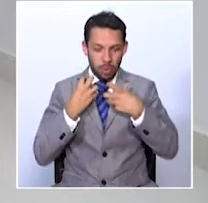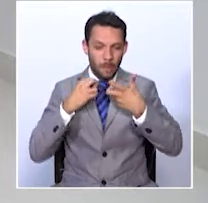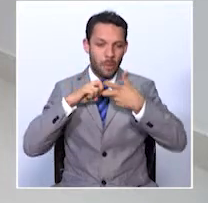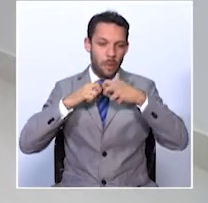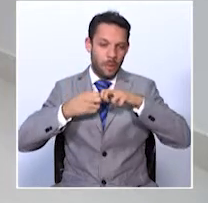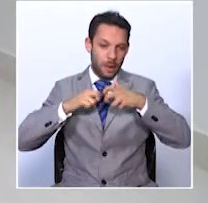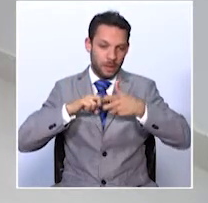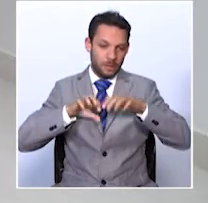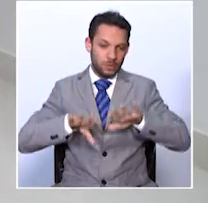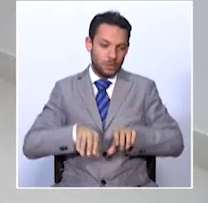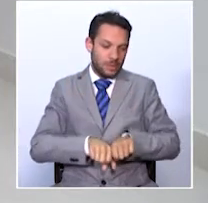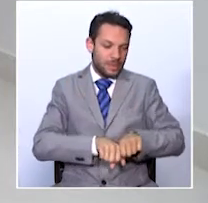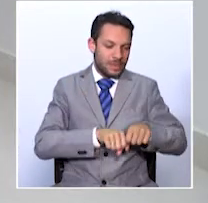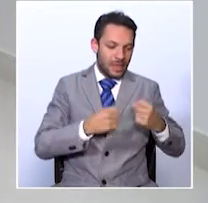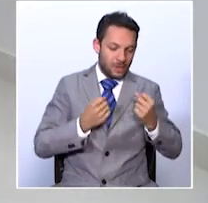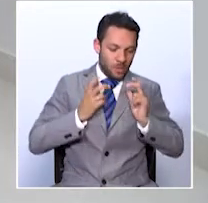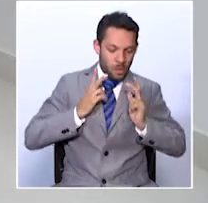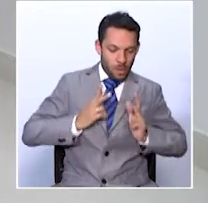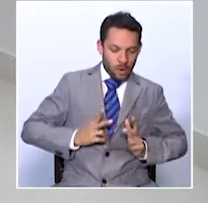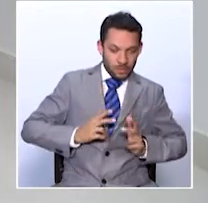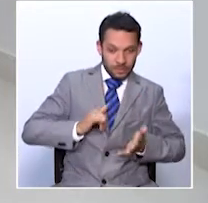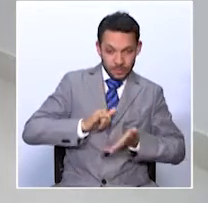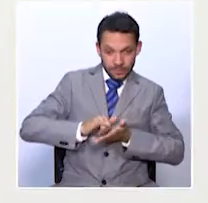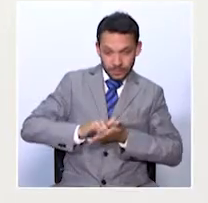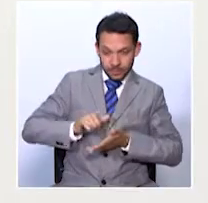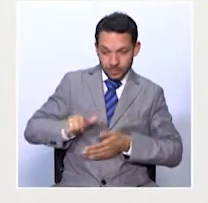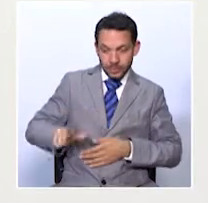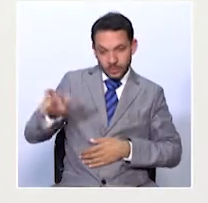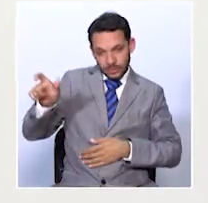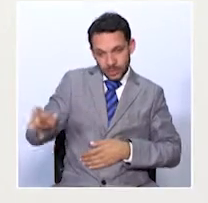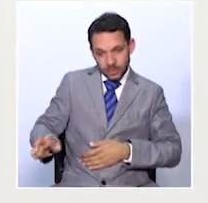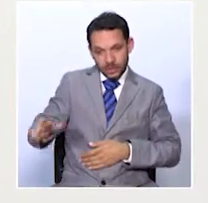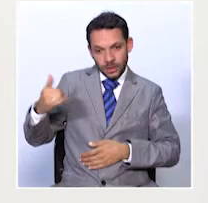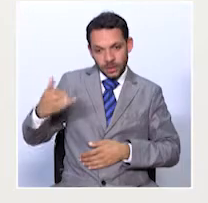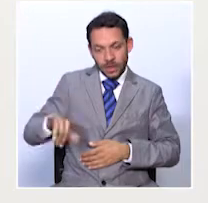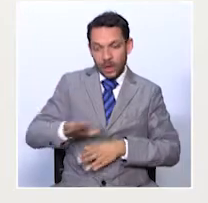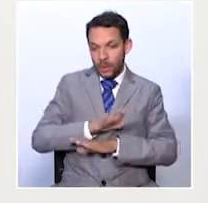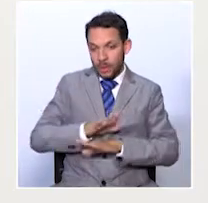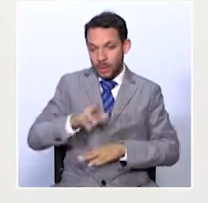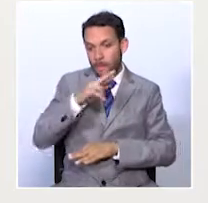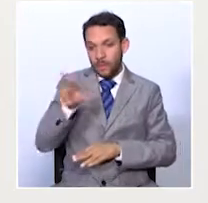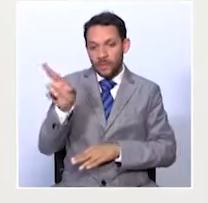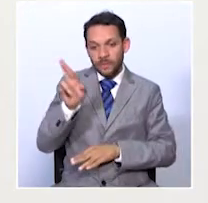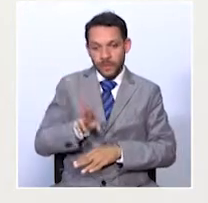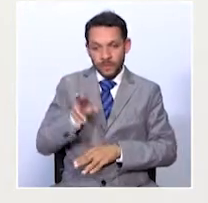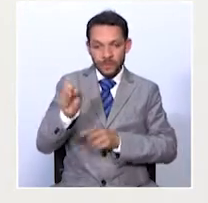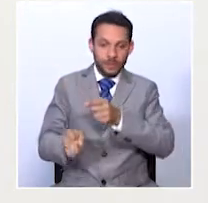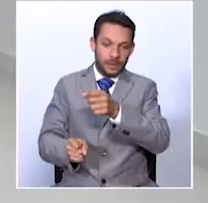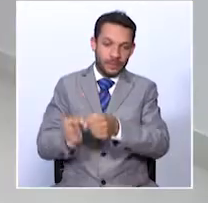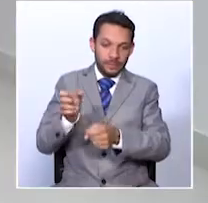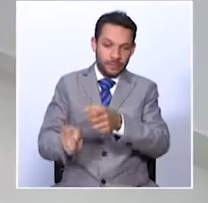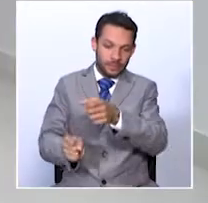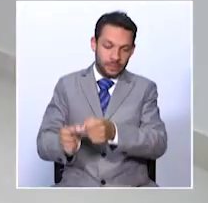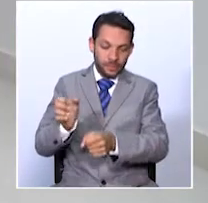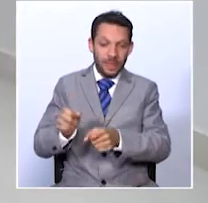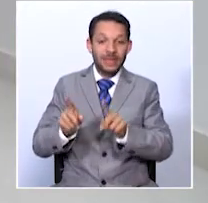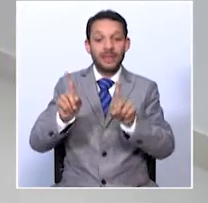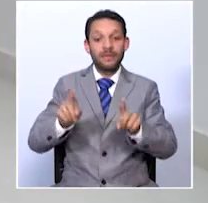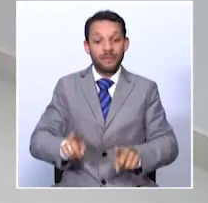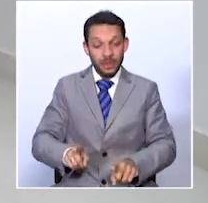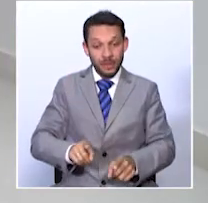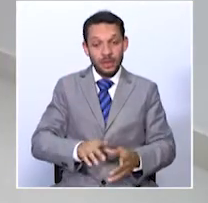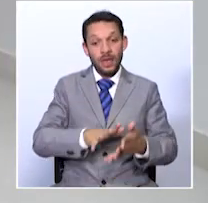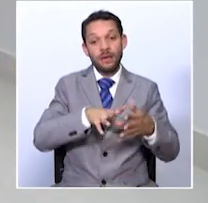daños. Entonces, los seres humanos adultos, no leche de vaca. Y la harina de trigo. Y